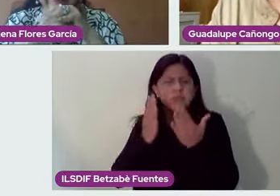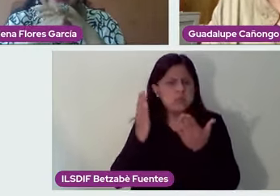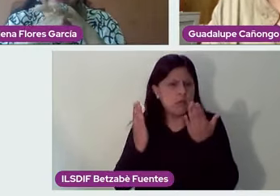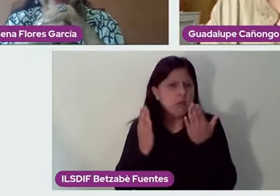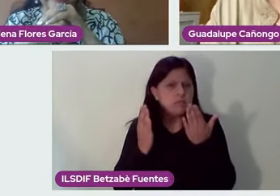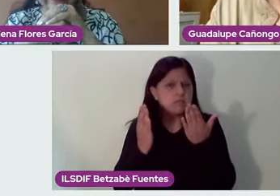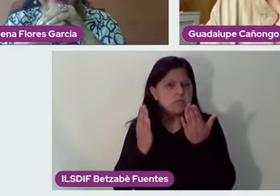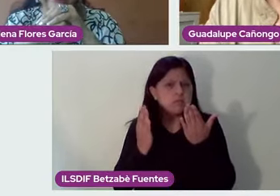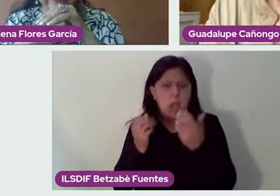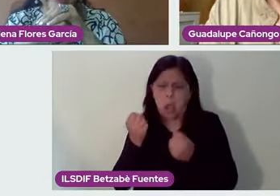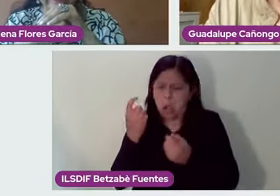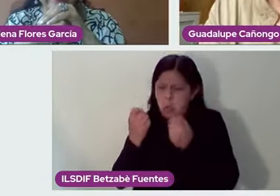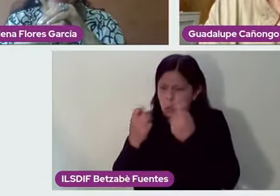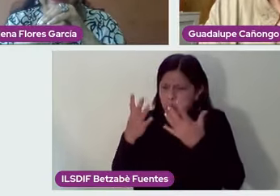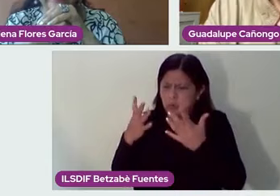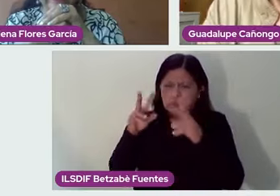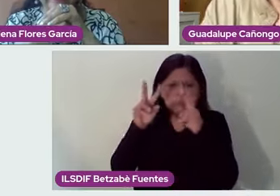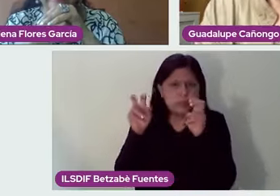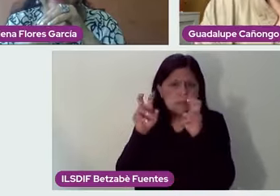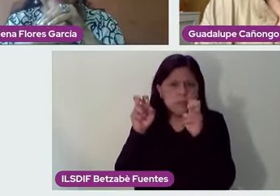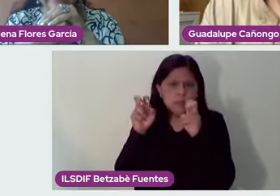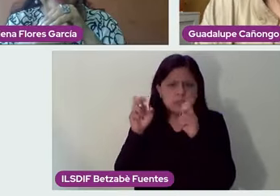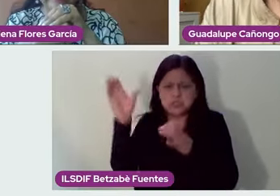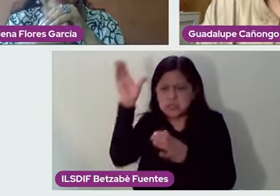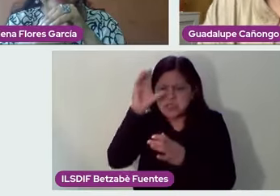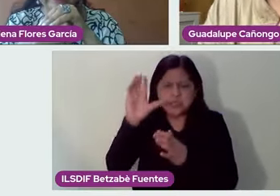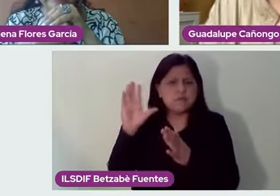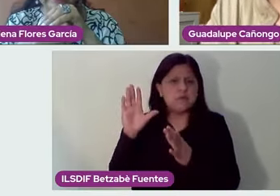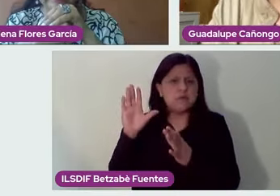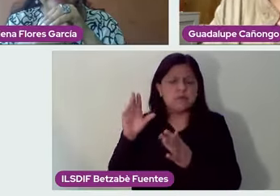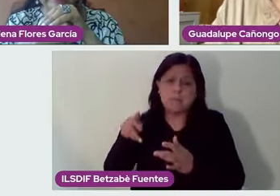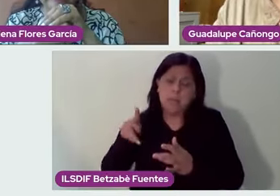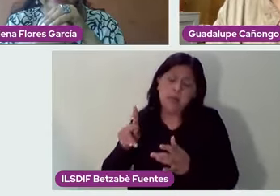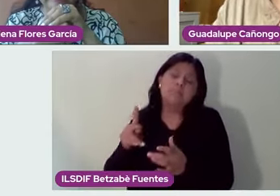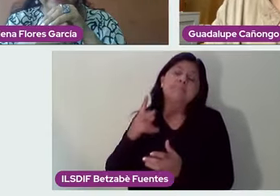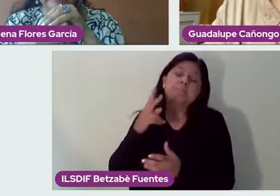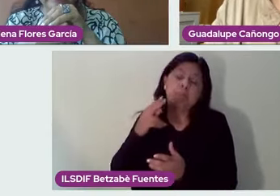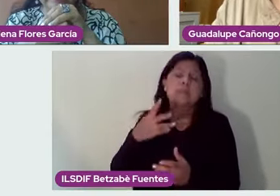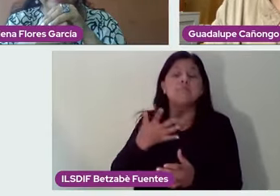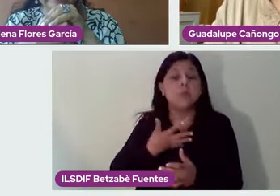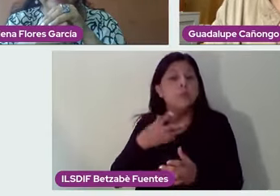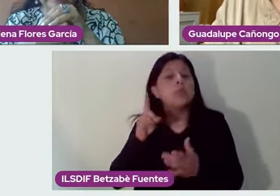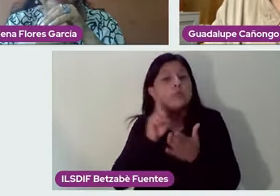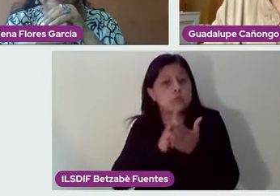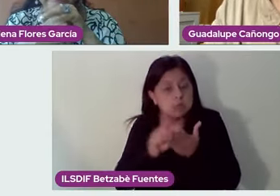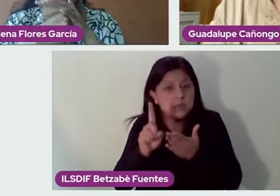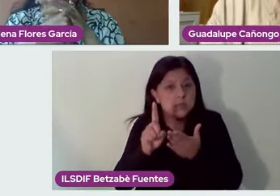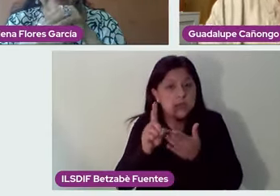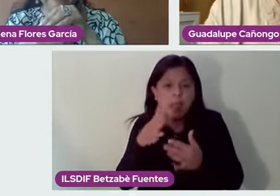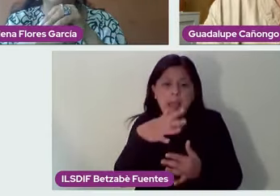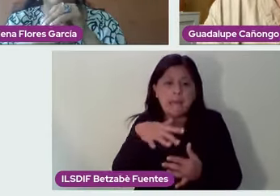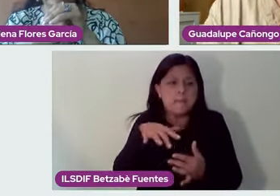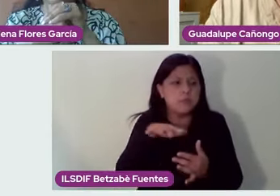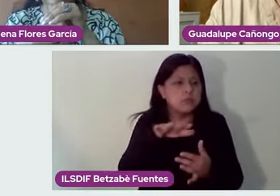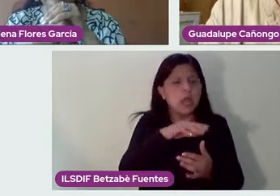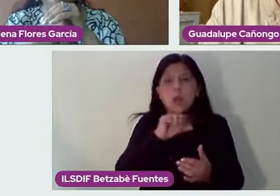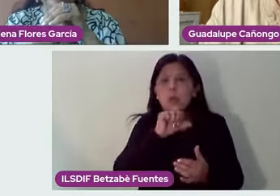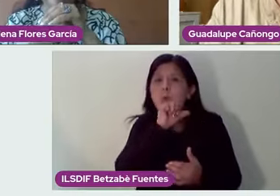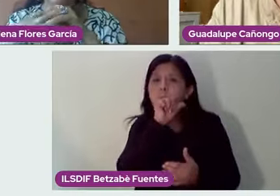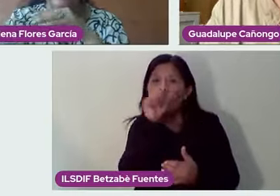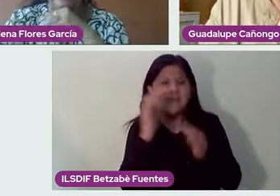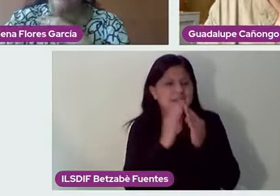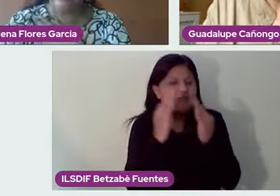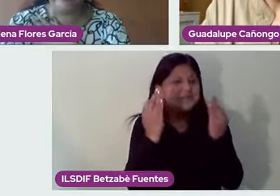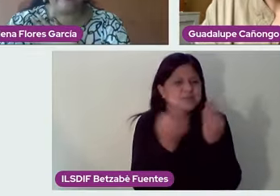técnico científico, pero insisto también. Tengo derecho a recrear, a tener un espacio de recreación, de desestrés, ¿por qué